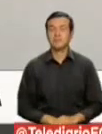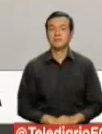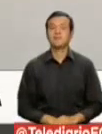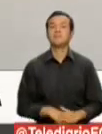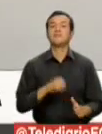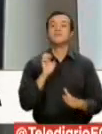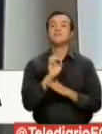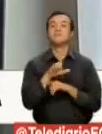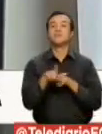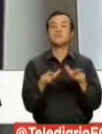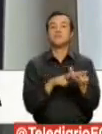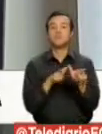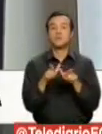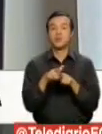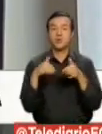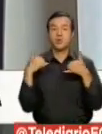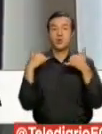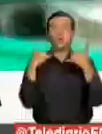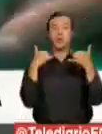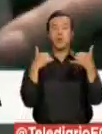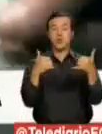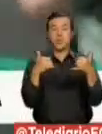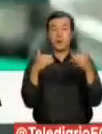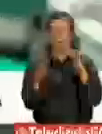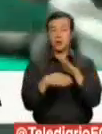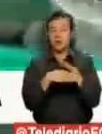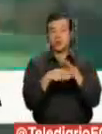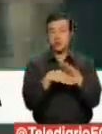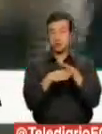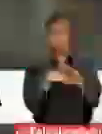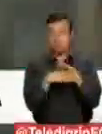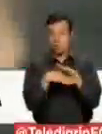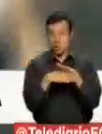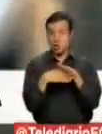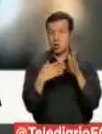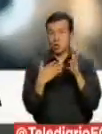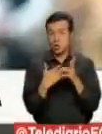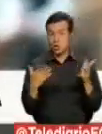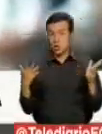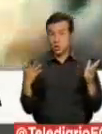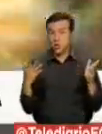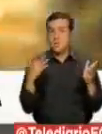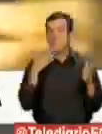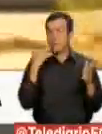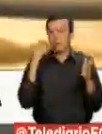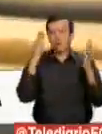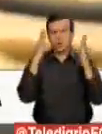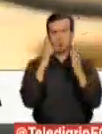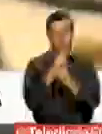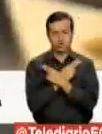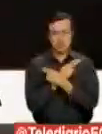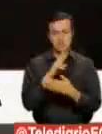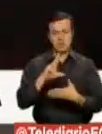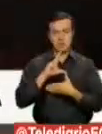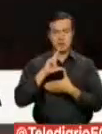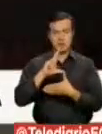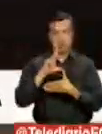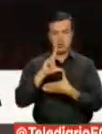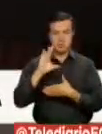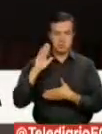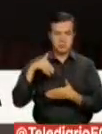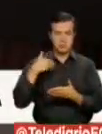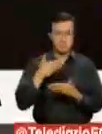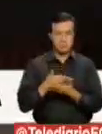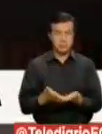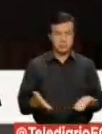Ecuador será sede de la Copa Culinaria del Pacífico, una competencia gastronómica que reúne a los mejores chefs de América Latina y del Caribe, y en la